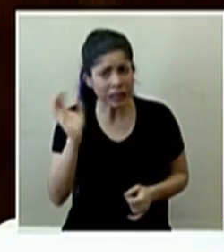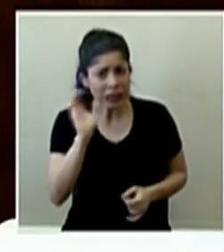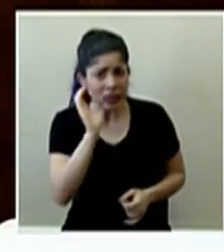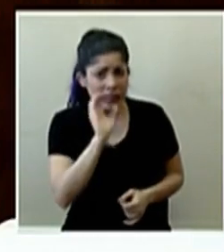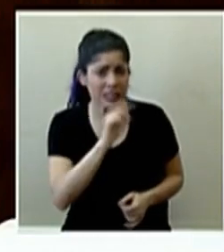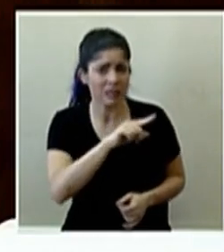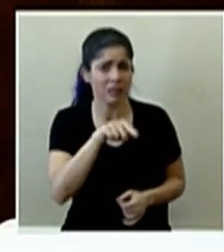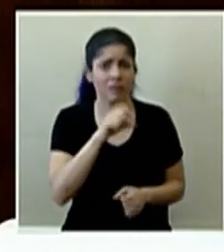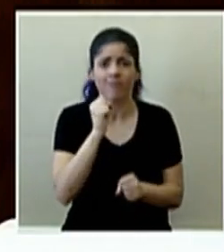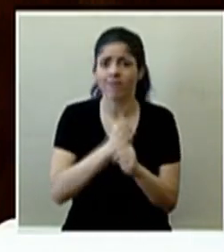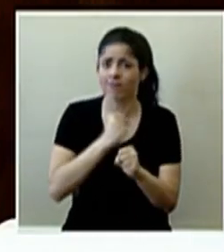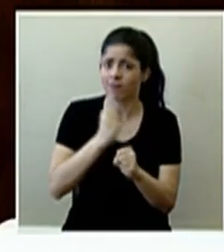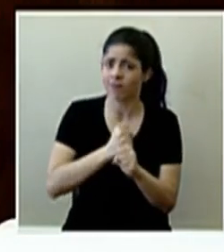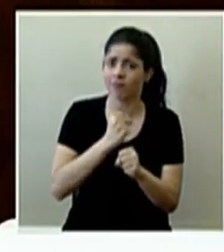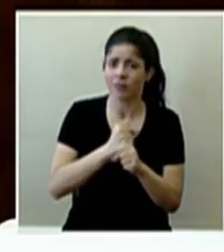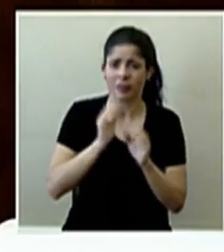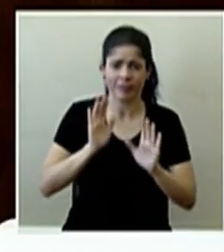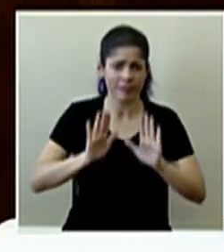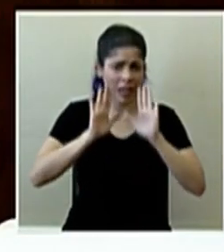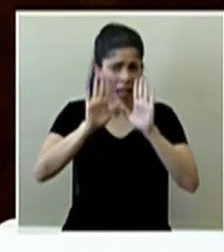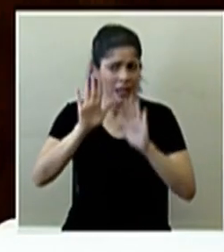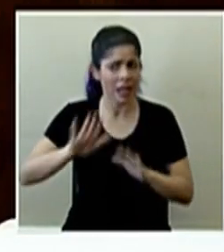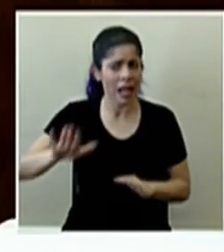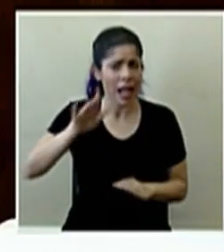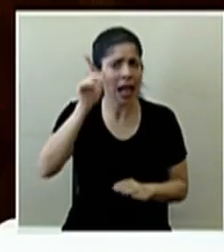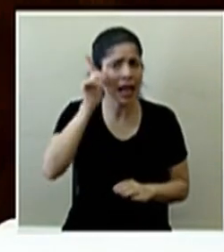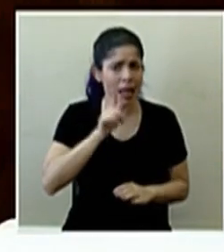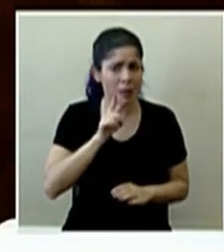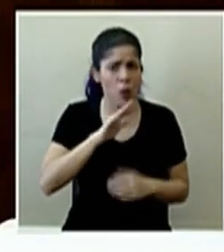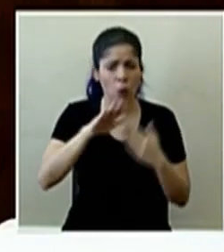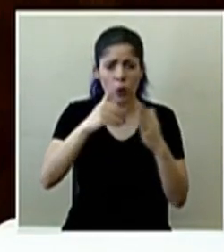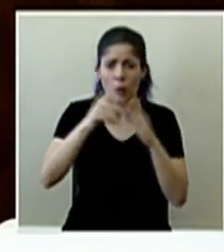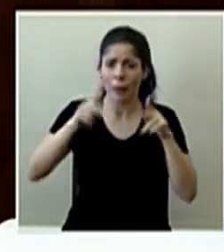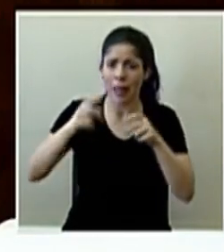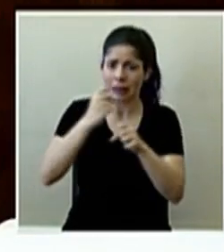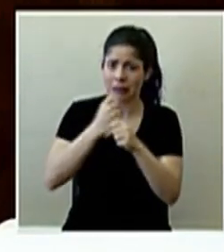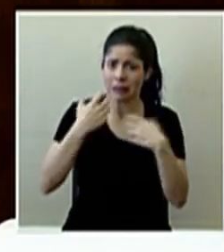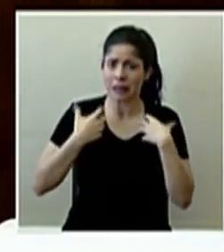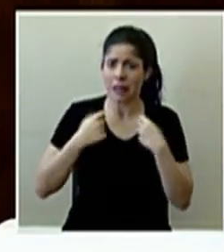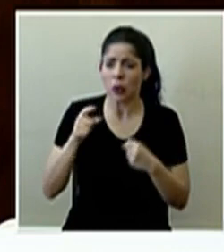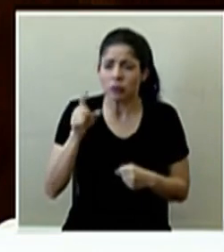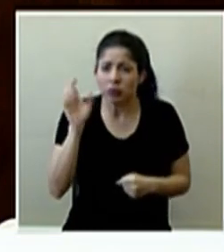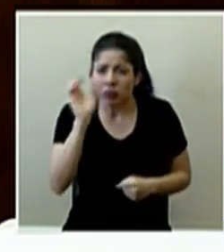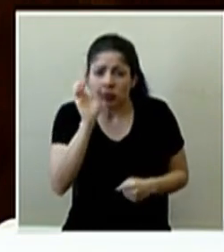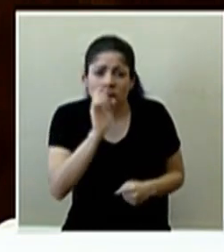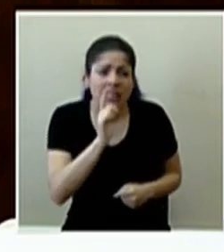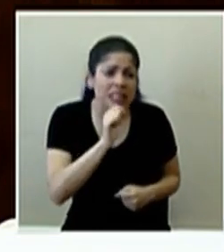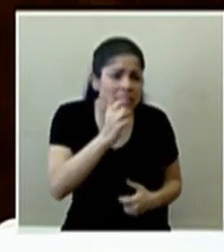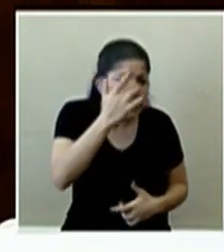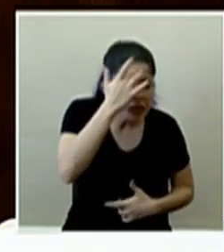un trabajo excelente ahí a nivel de todo el personal de salud, están buscando los casos,